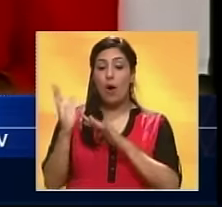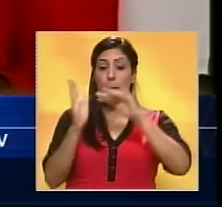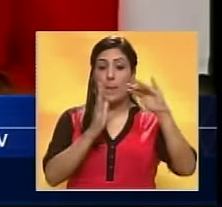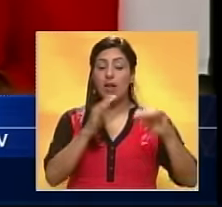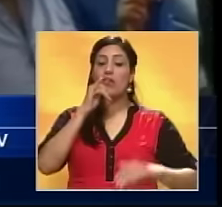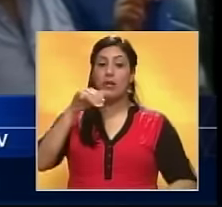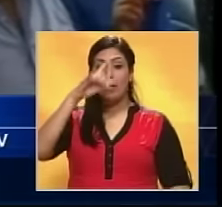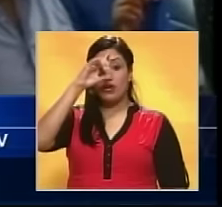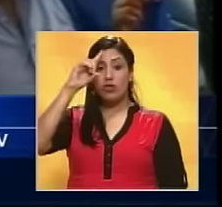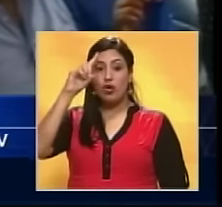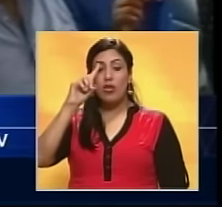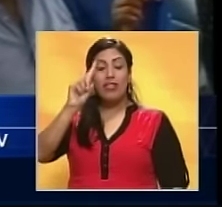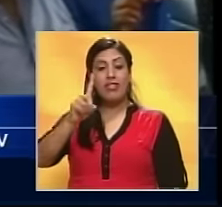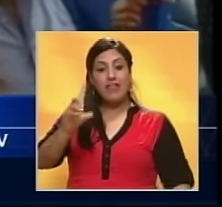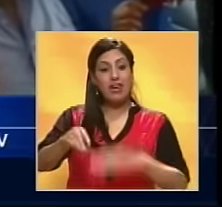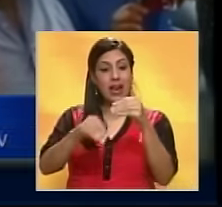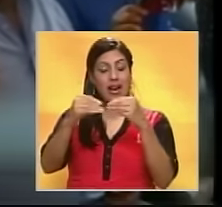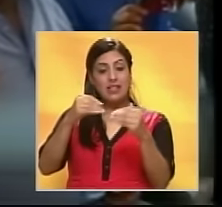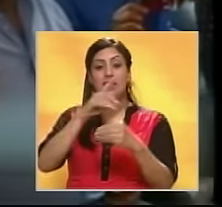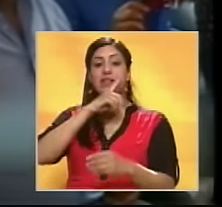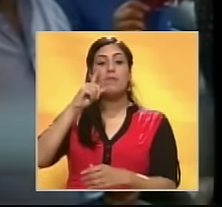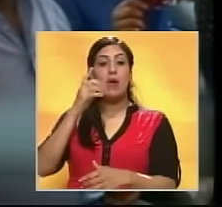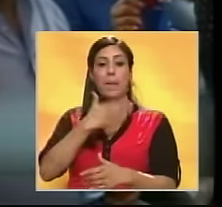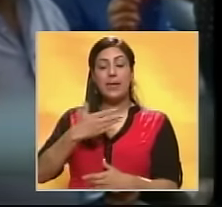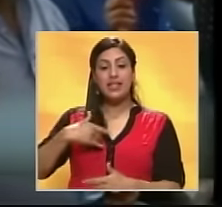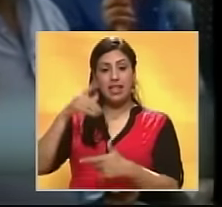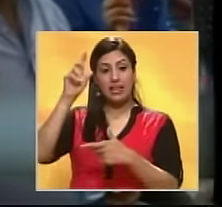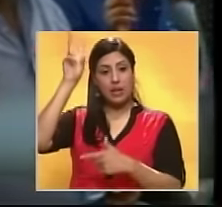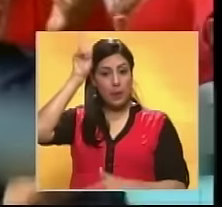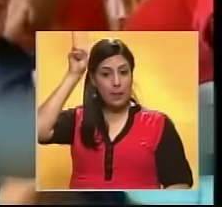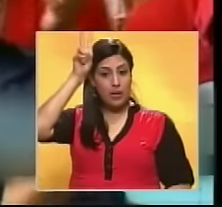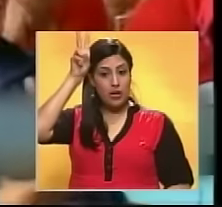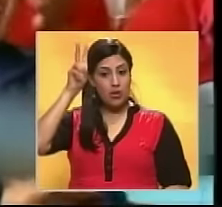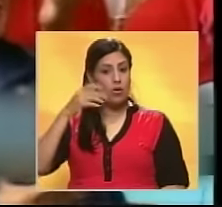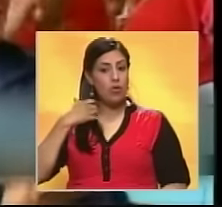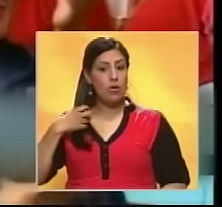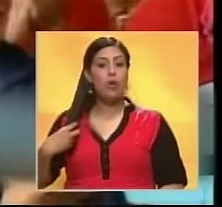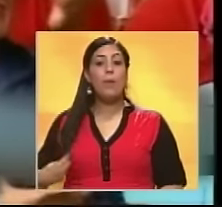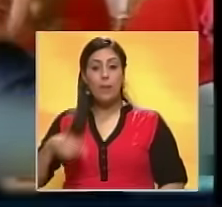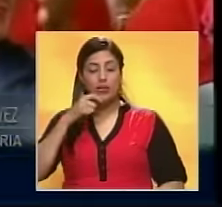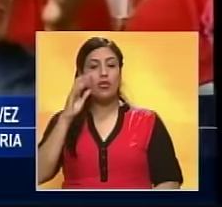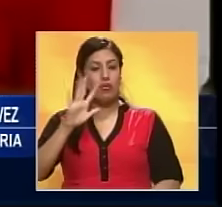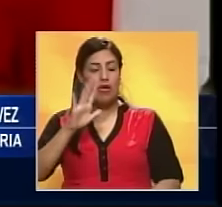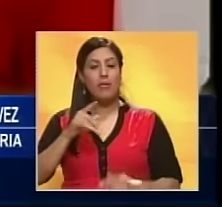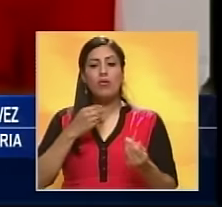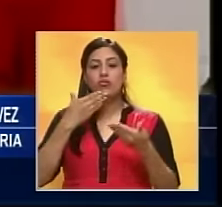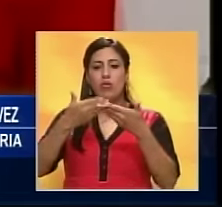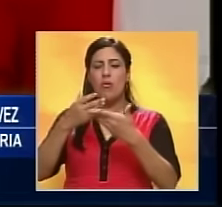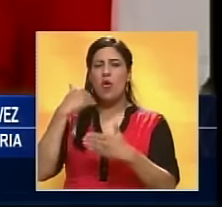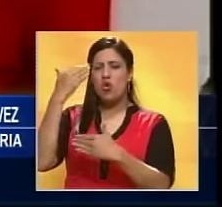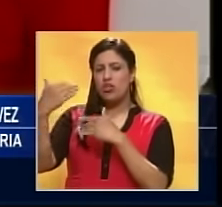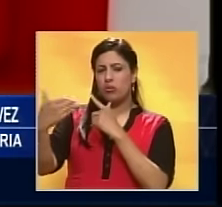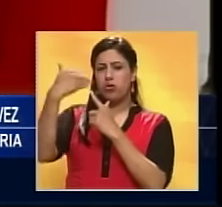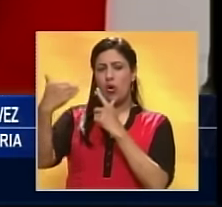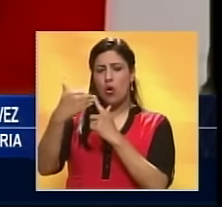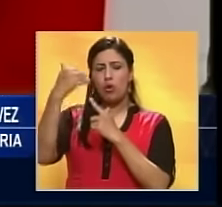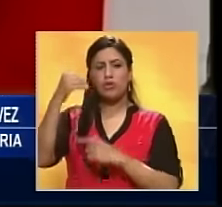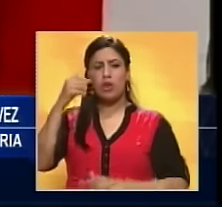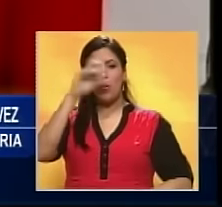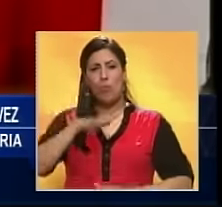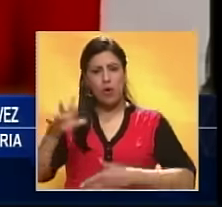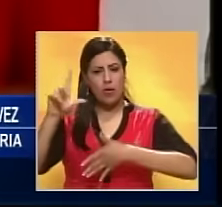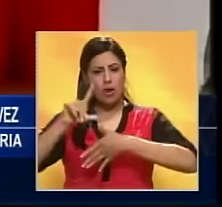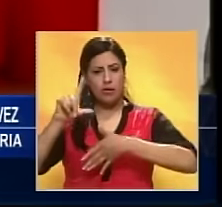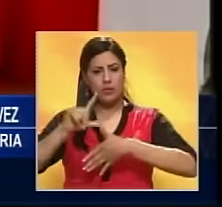Cabello se refirió a las recientes declaraciones del presidente de Perú, Pedro Pablo Kuczynski, quien a su juicio emitió ofensas contra el pueblo